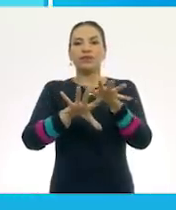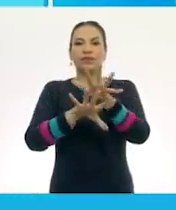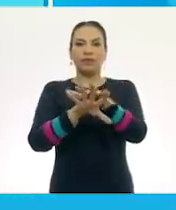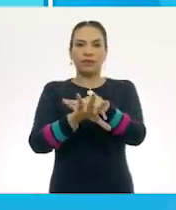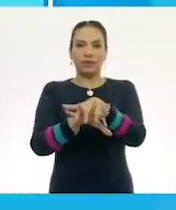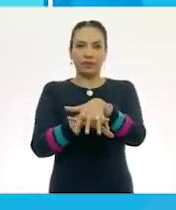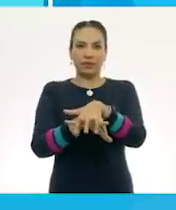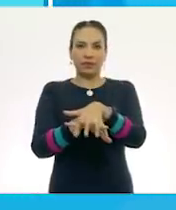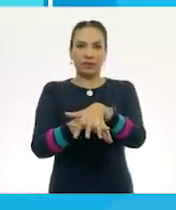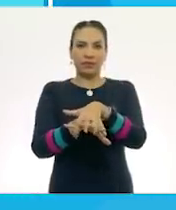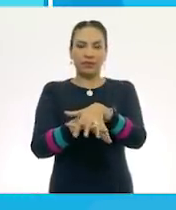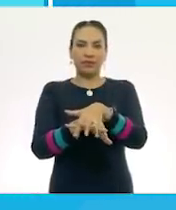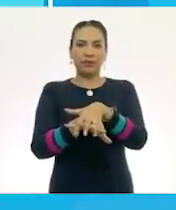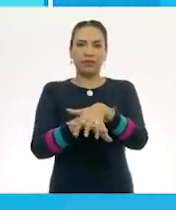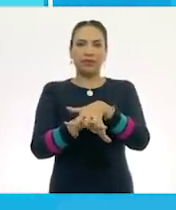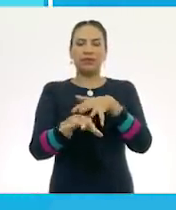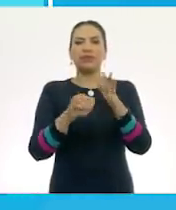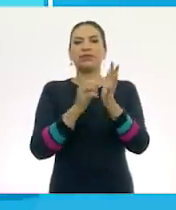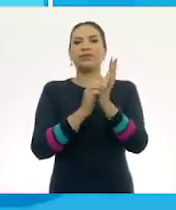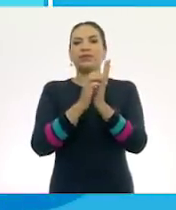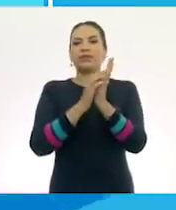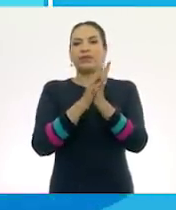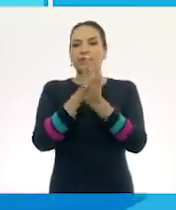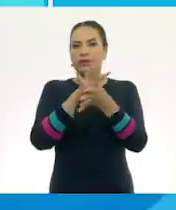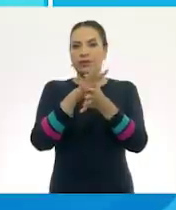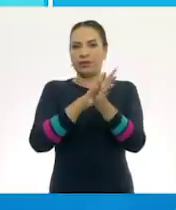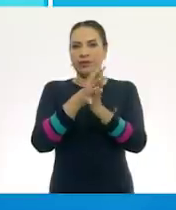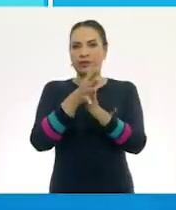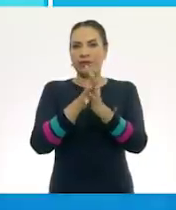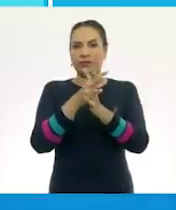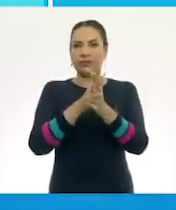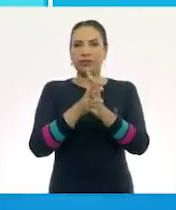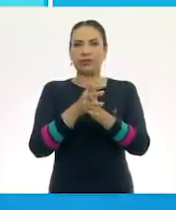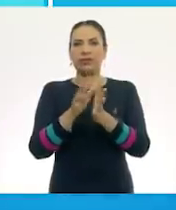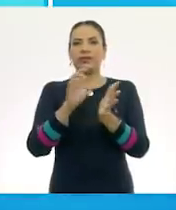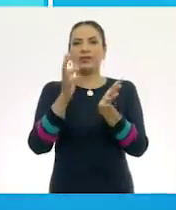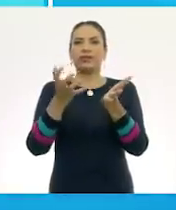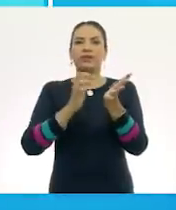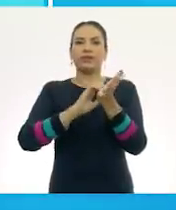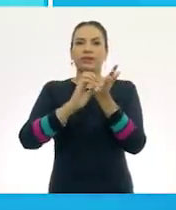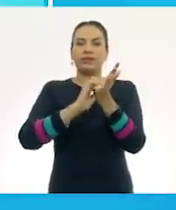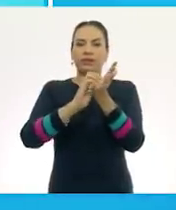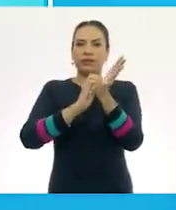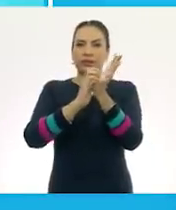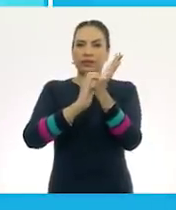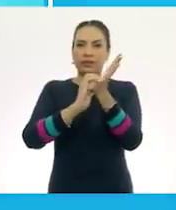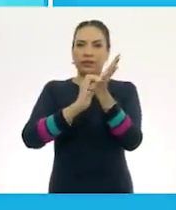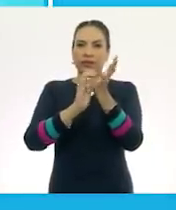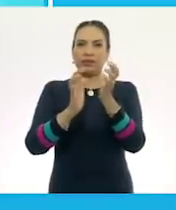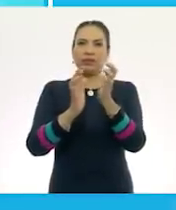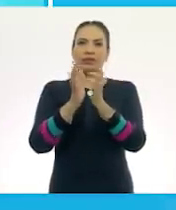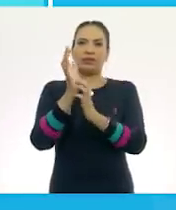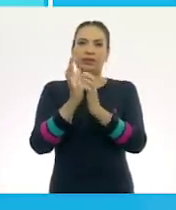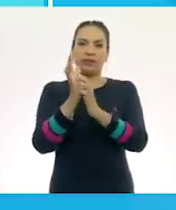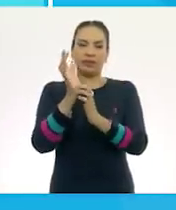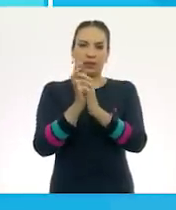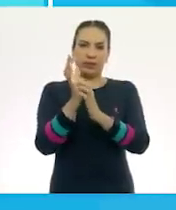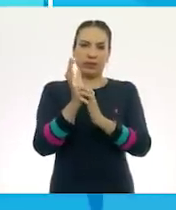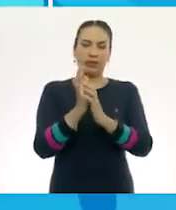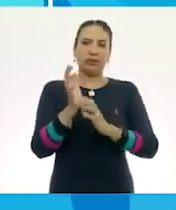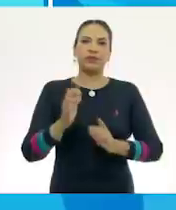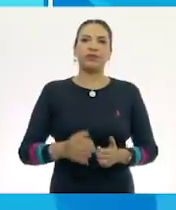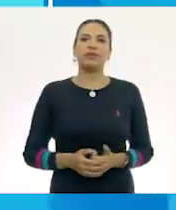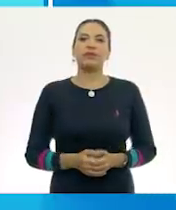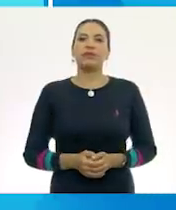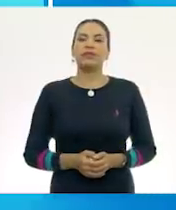con la otra mano. Frota los dedos. Ahora, como que rasguñas la palma de tus manos para lavar tus uñas.